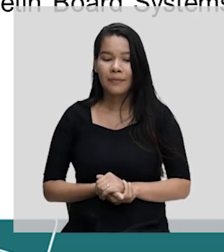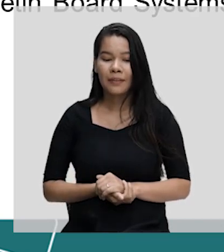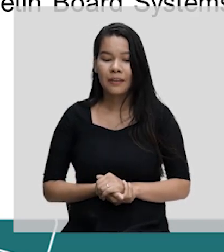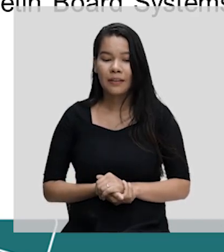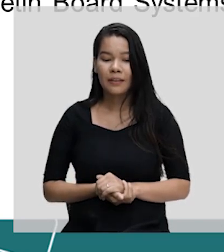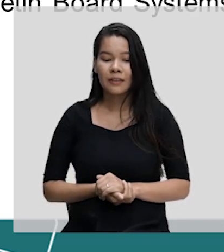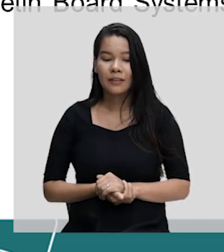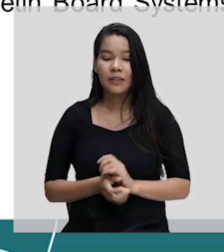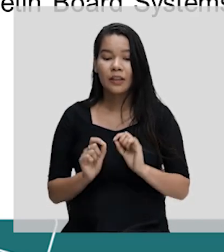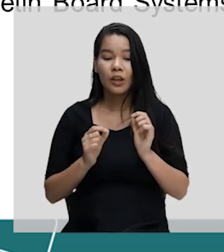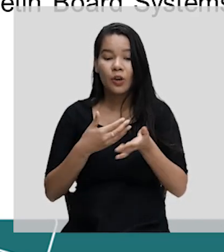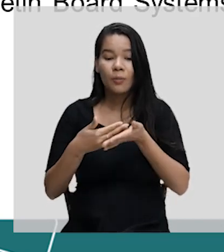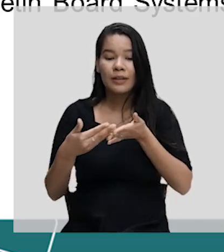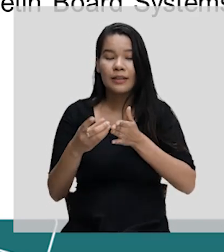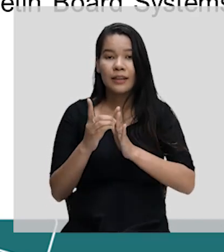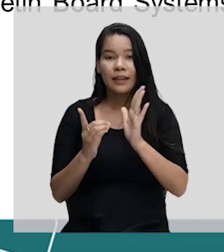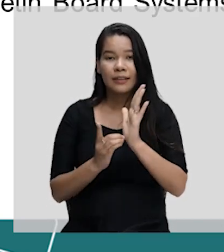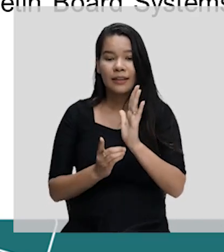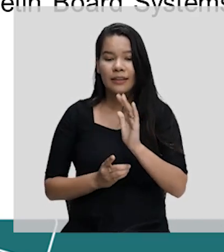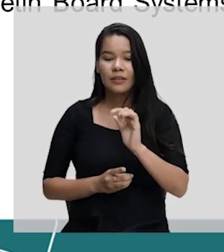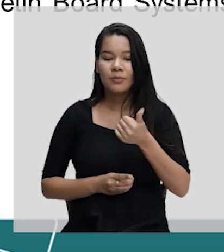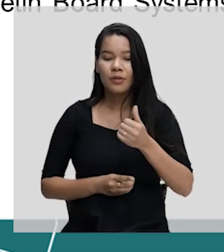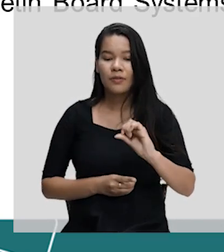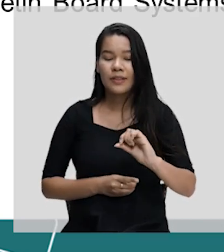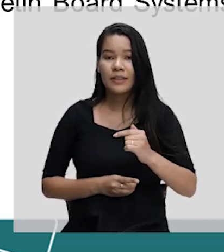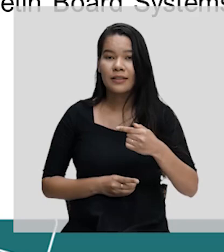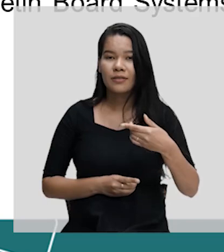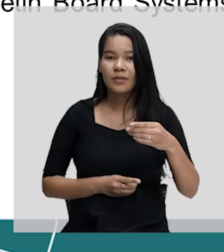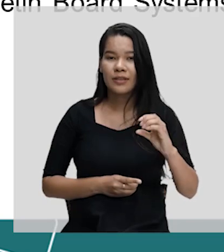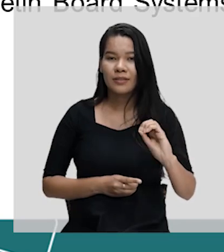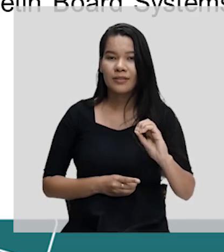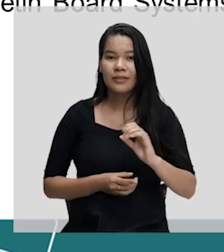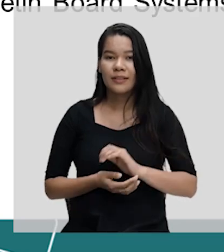BBS, que surgiram na década de